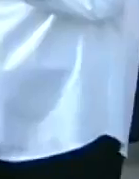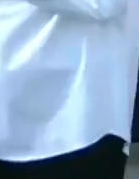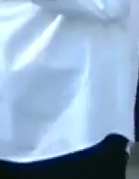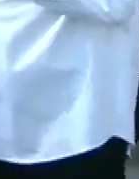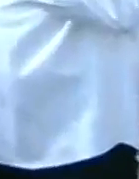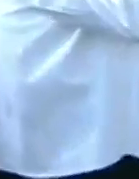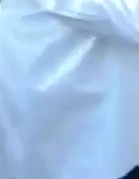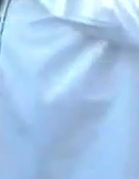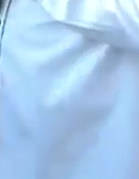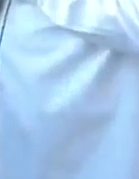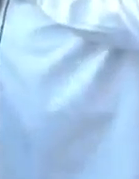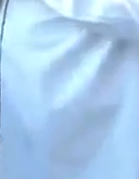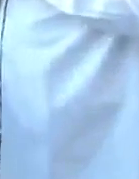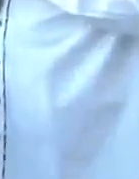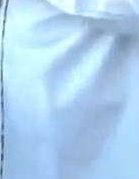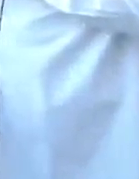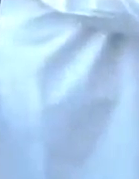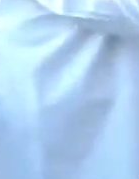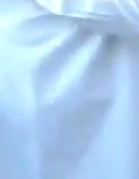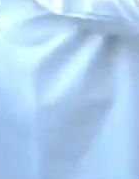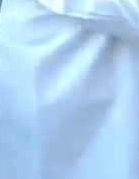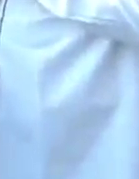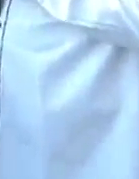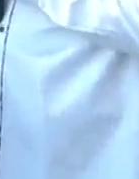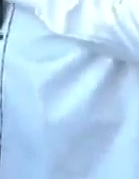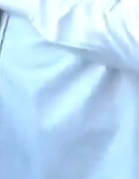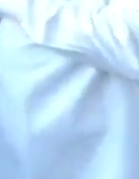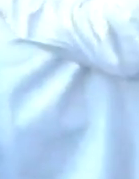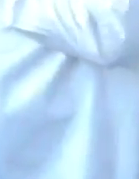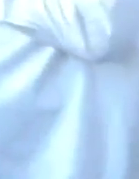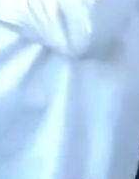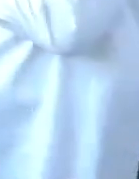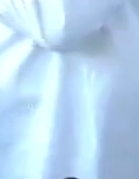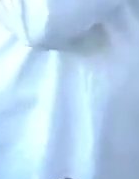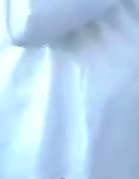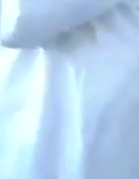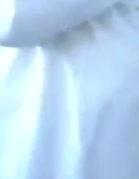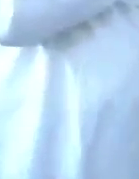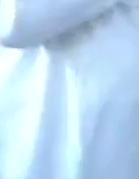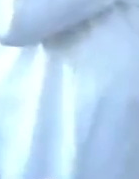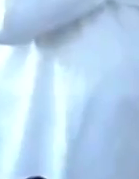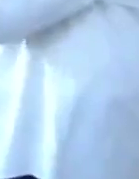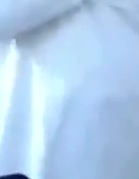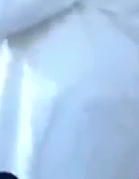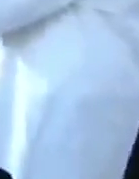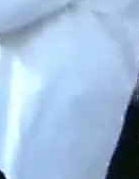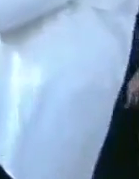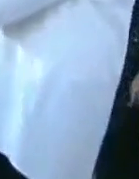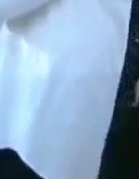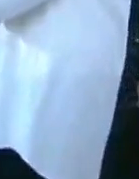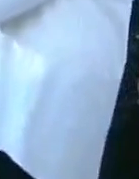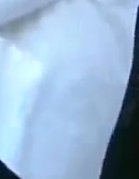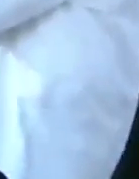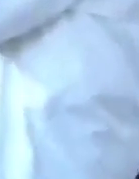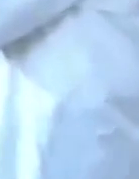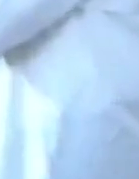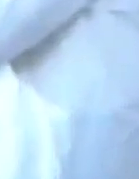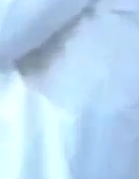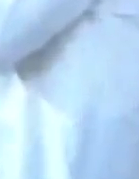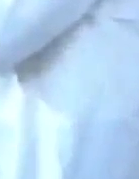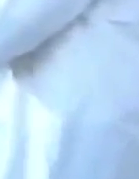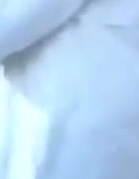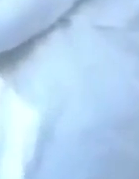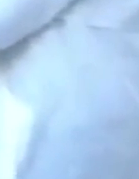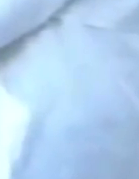chào. Xin chào. Xin chào. Aquí tenemos precisamente, aquí está el ministro